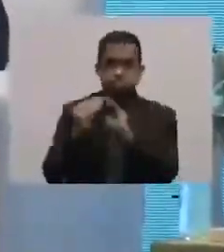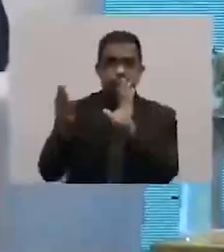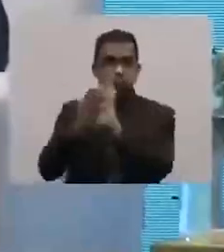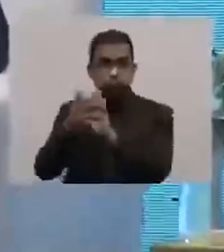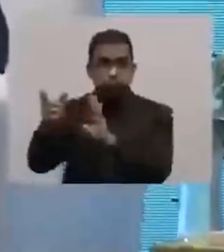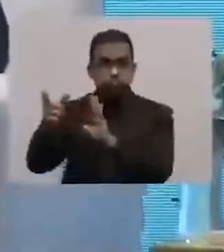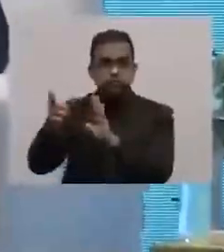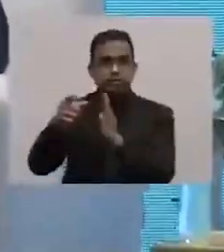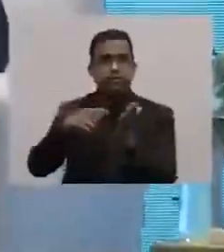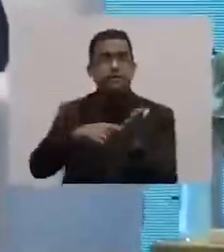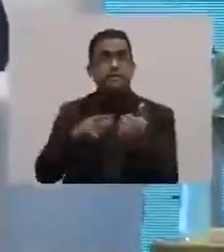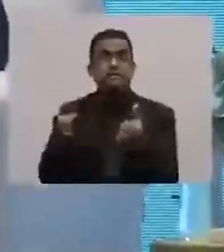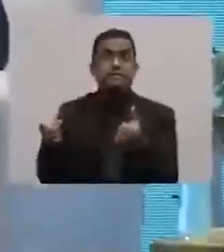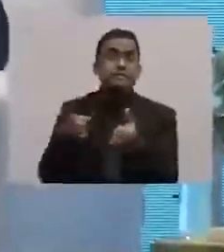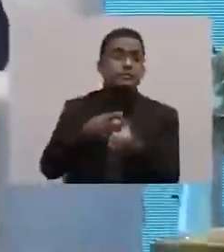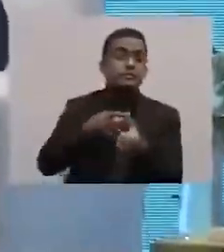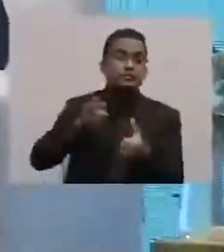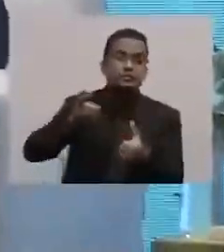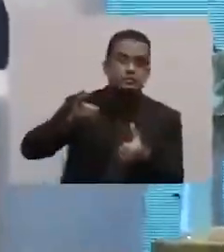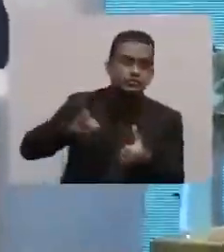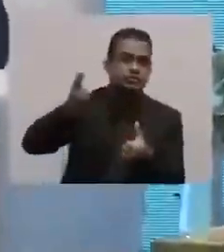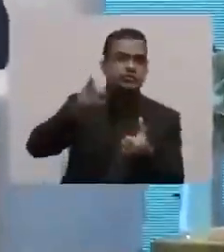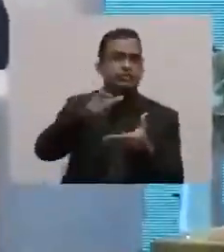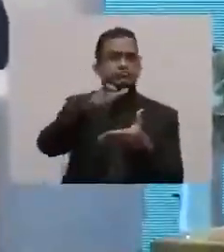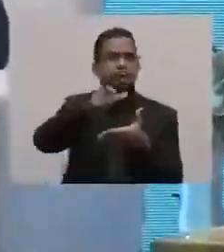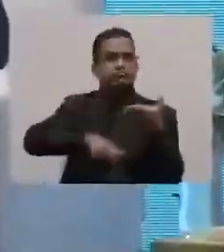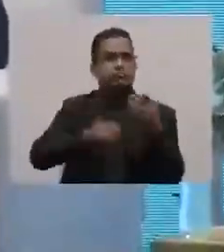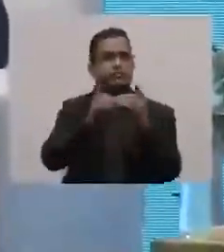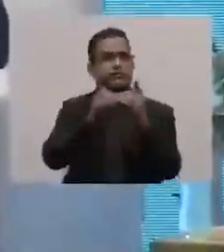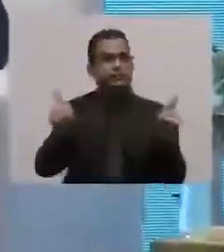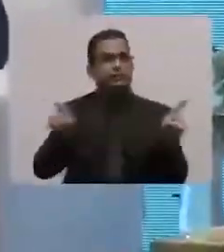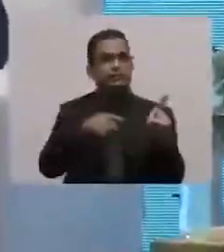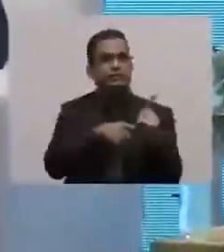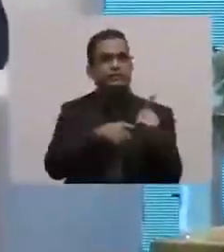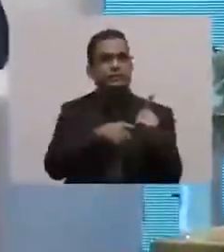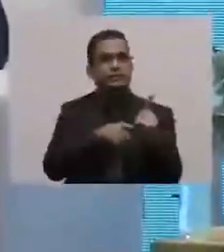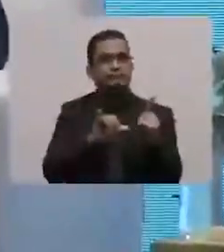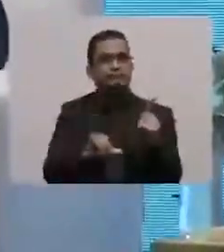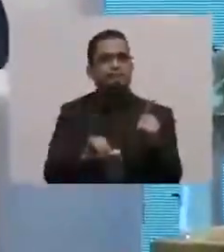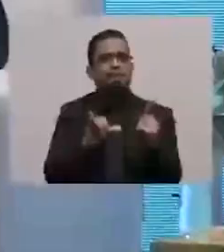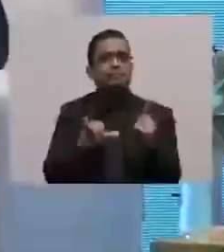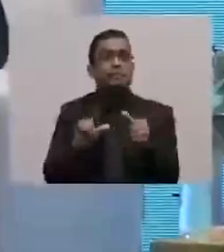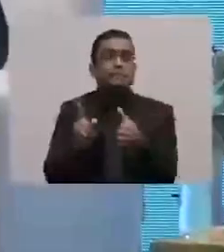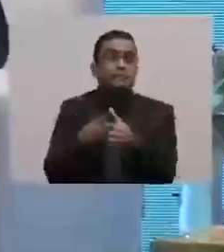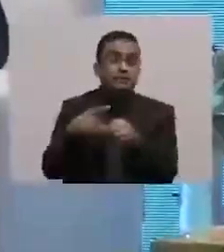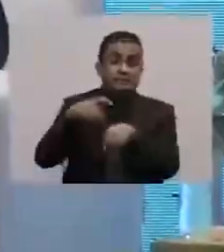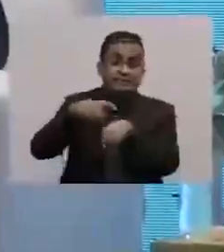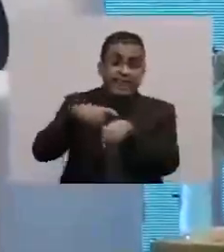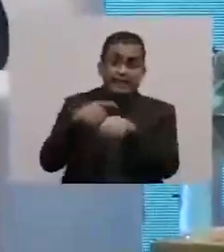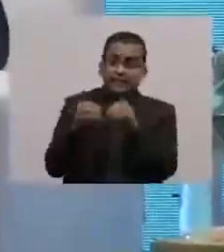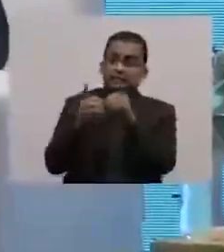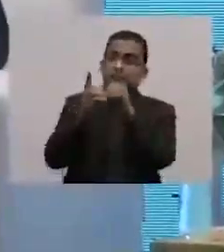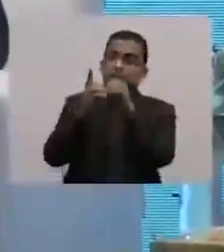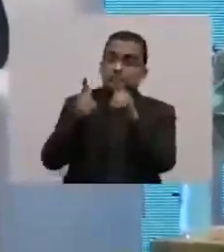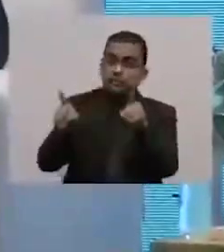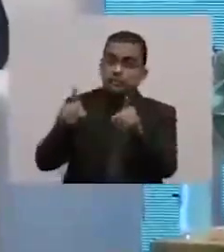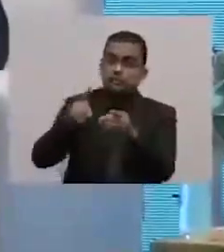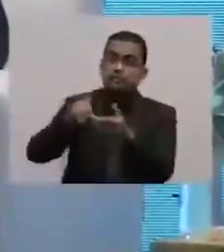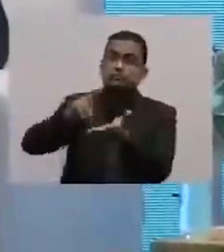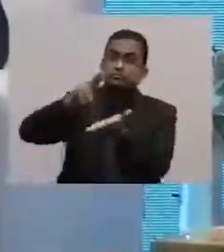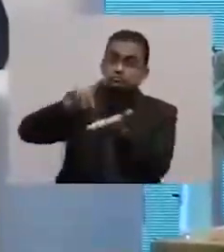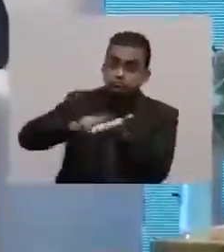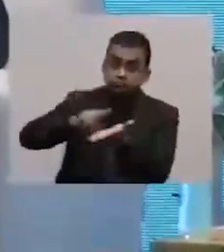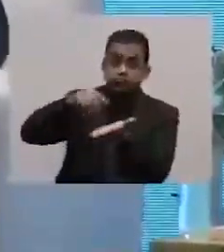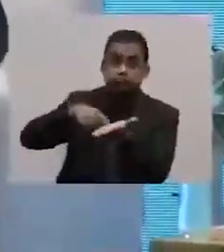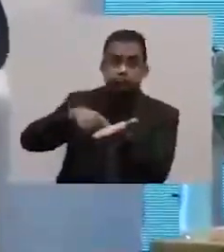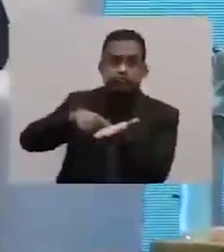tratado de divorcio que conoce el mundo jurídico. Esa fue la base de la primera iniciativa para